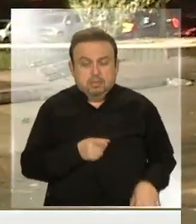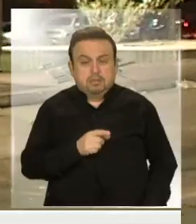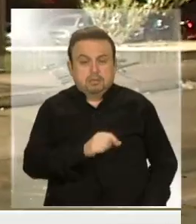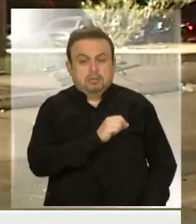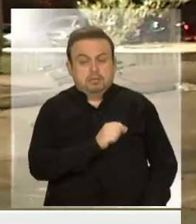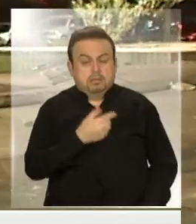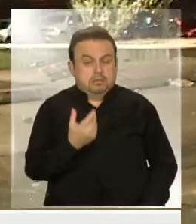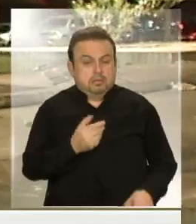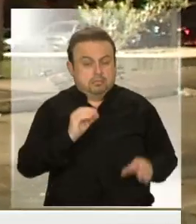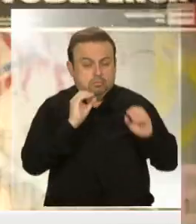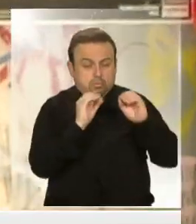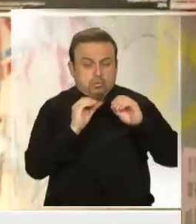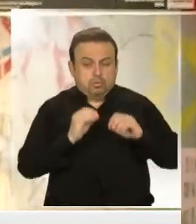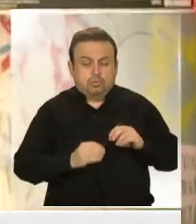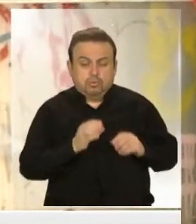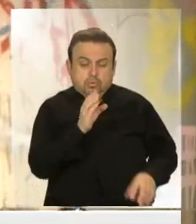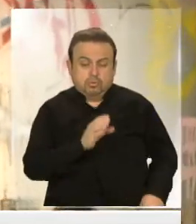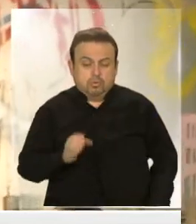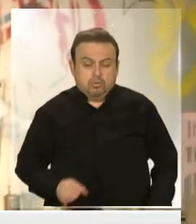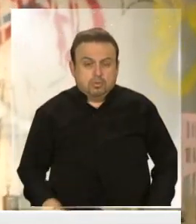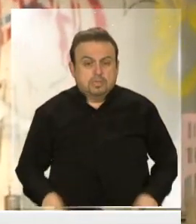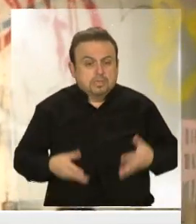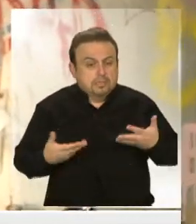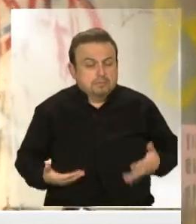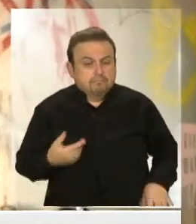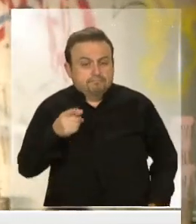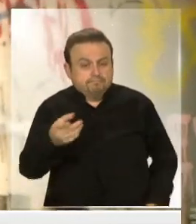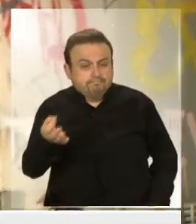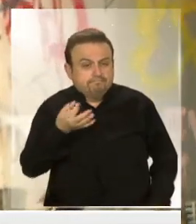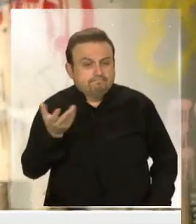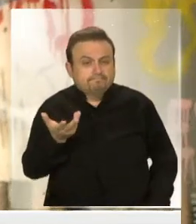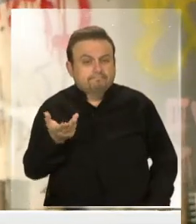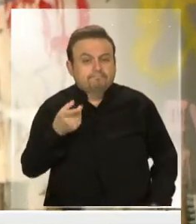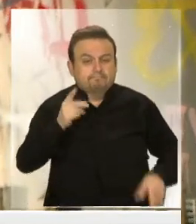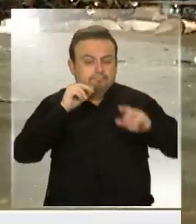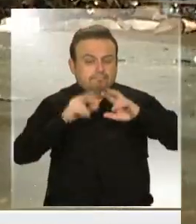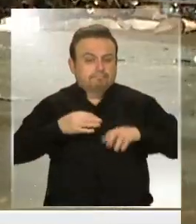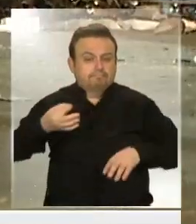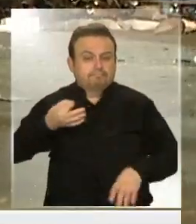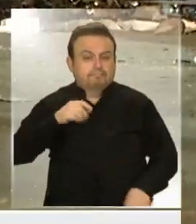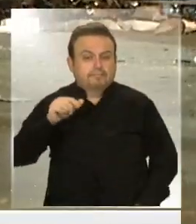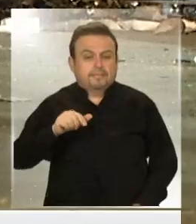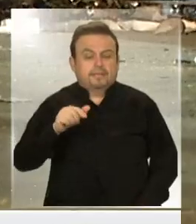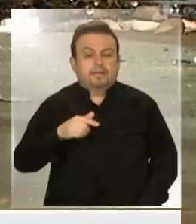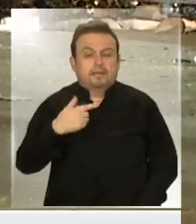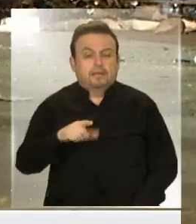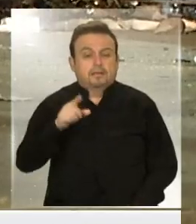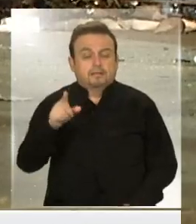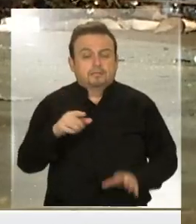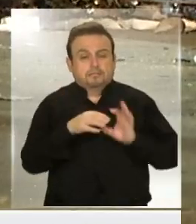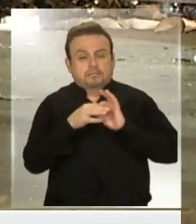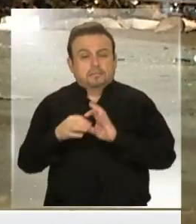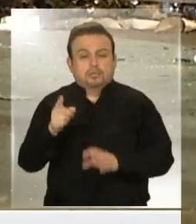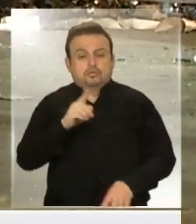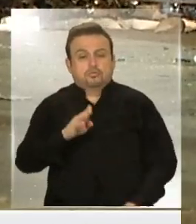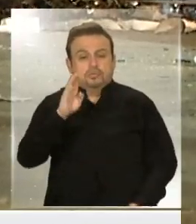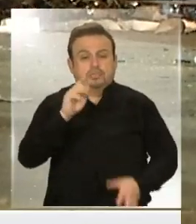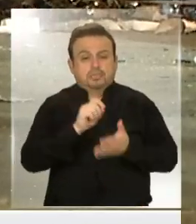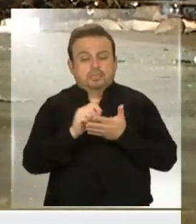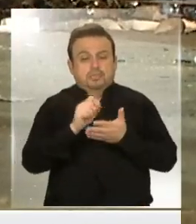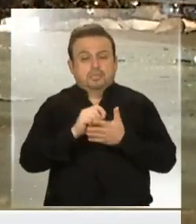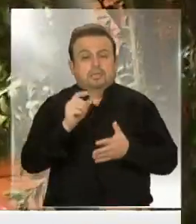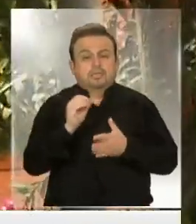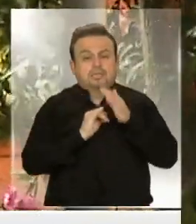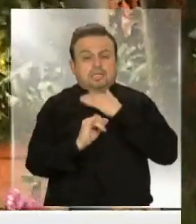y muy poco personal militar, según lo que pudimos precisar. Pasemos de inmediato a revisar las declaraciones que ha entregado el subsecretario Juan Francisco Gay.